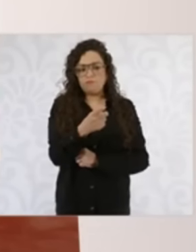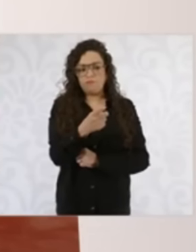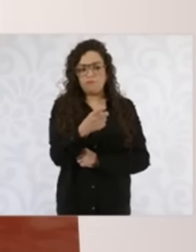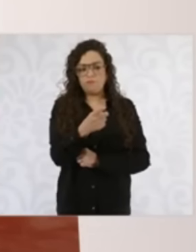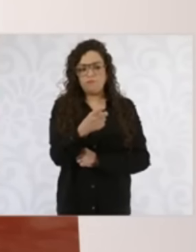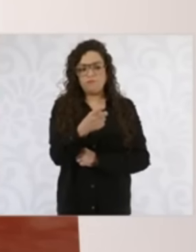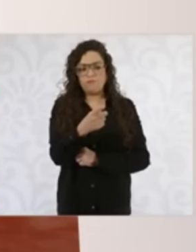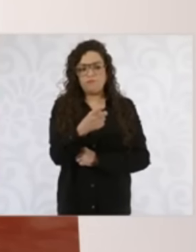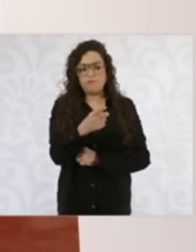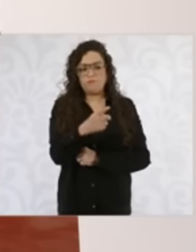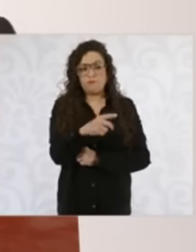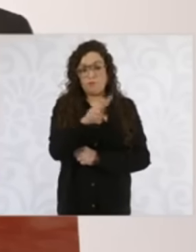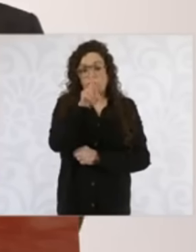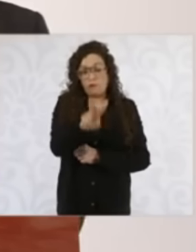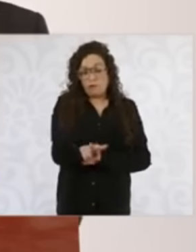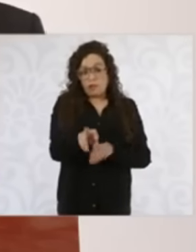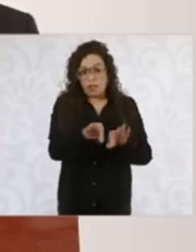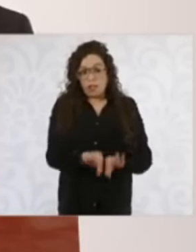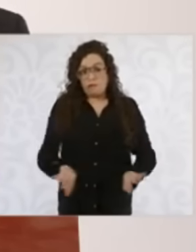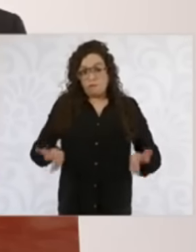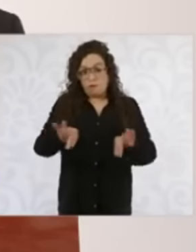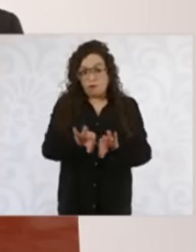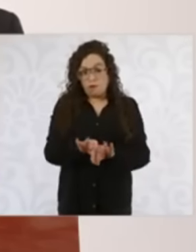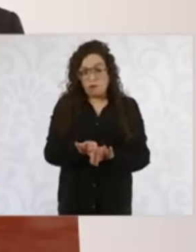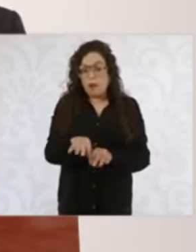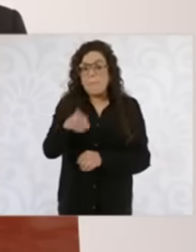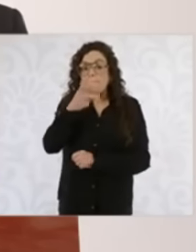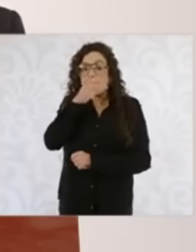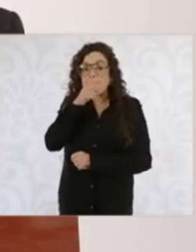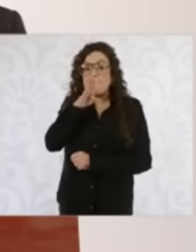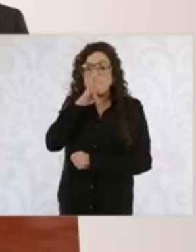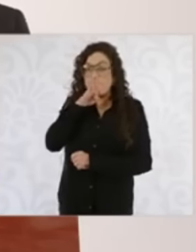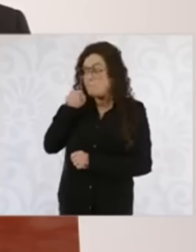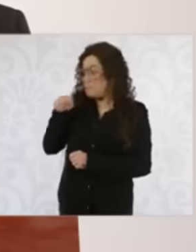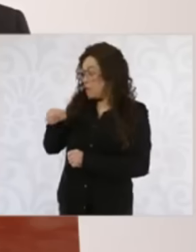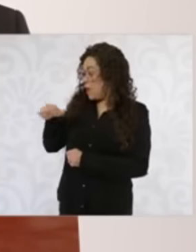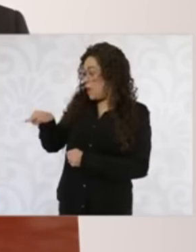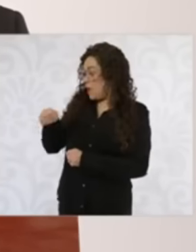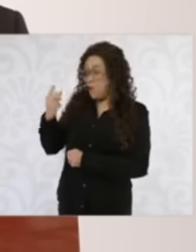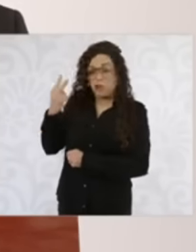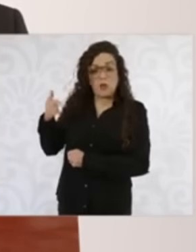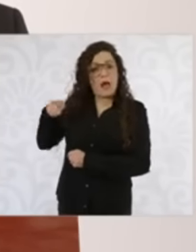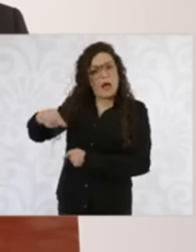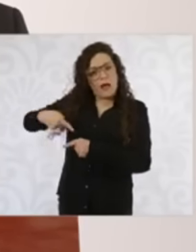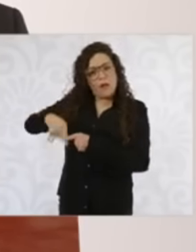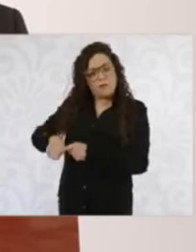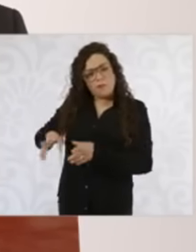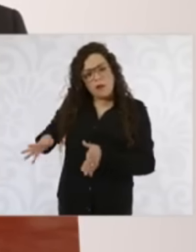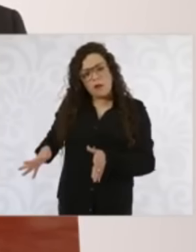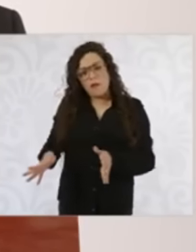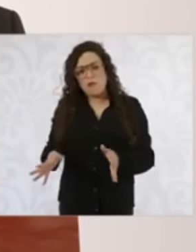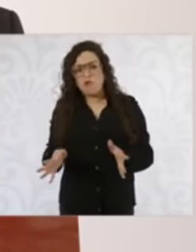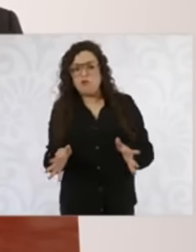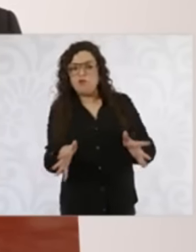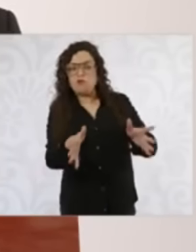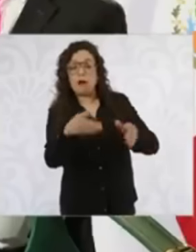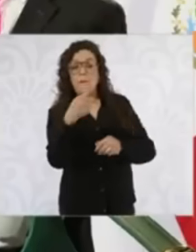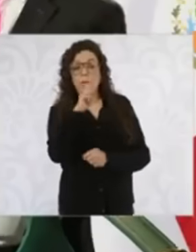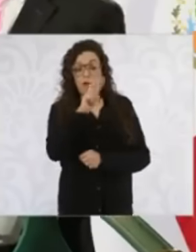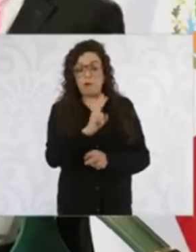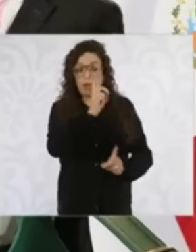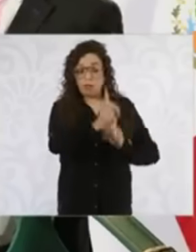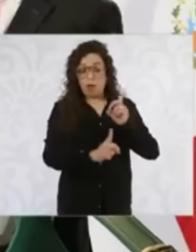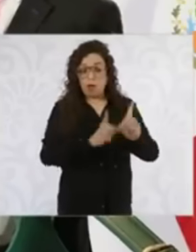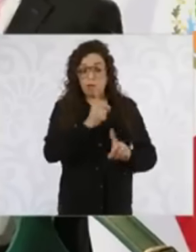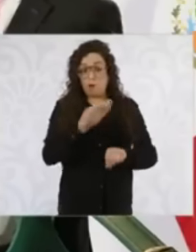En el tema económico, hoy se presenta en la Cámara de Diputados el presupuesto, bueno, para su análisis, y en la parte económica le